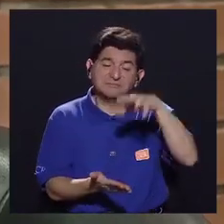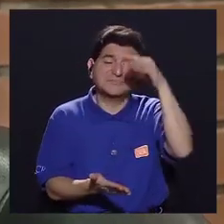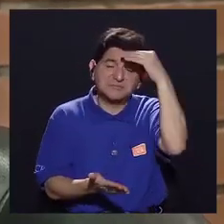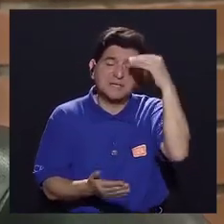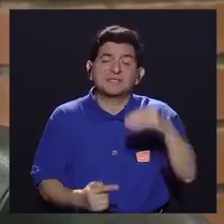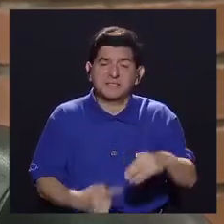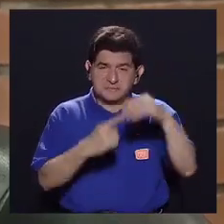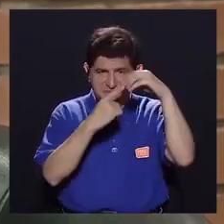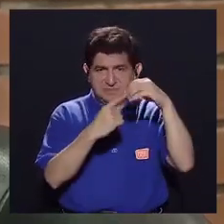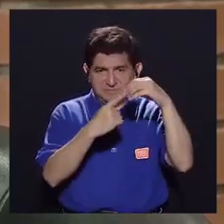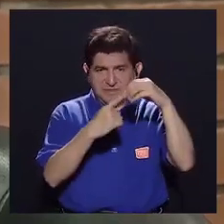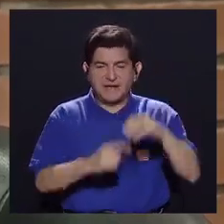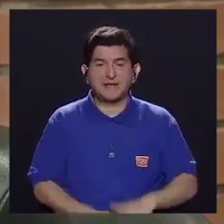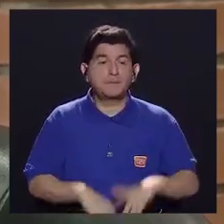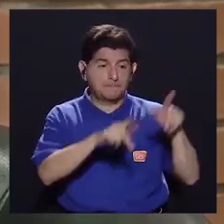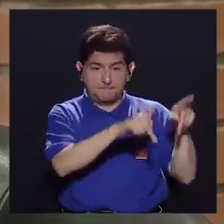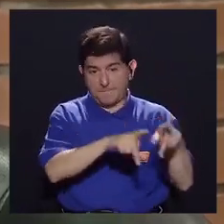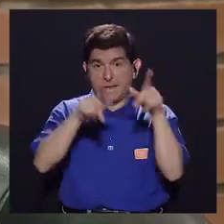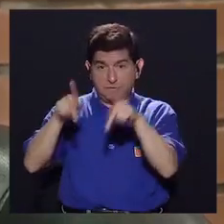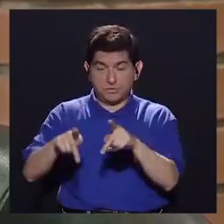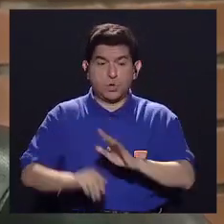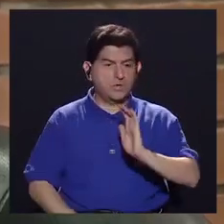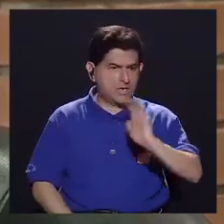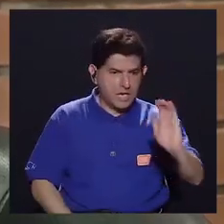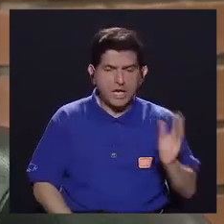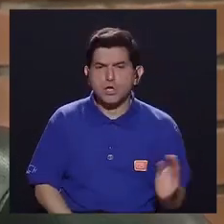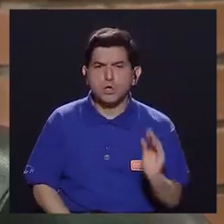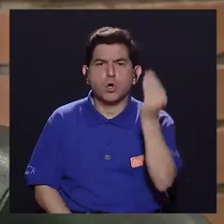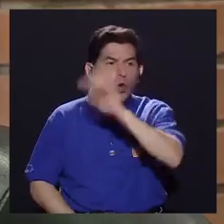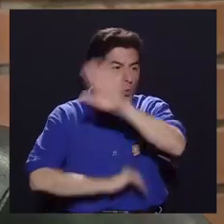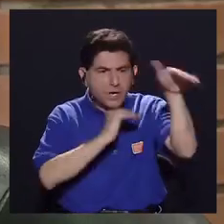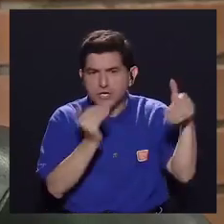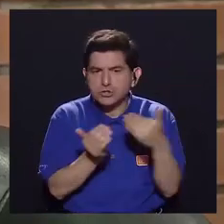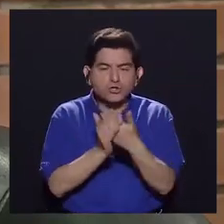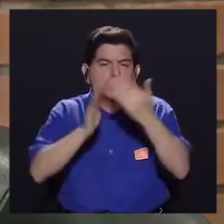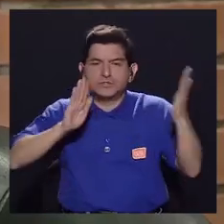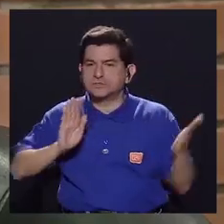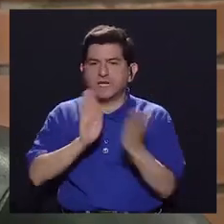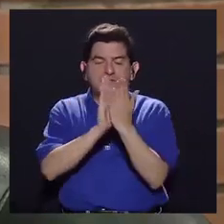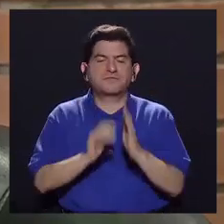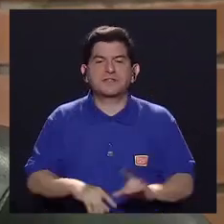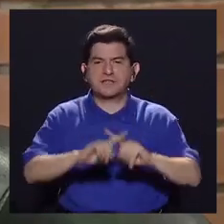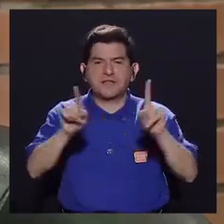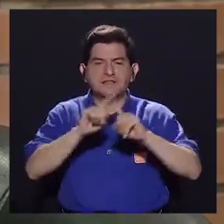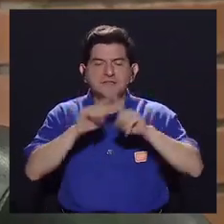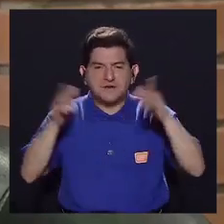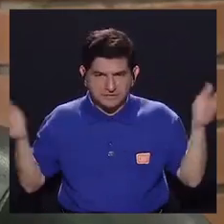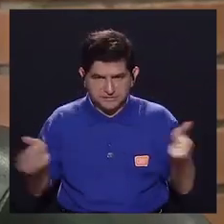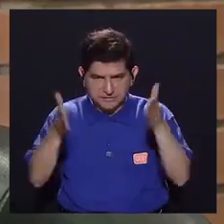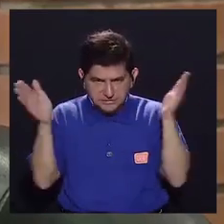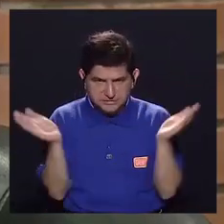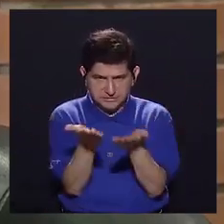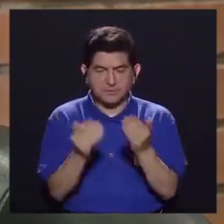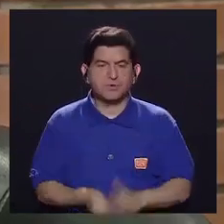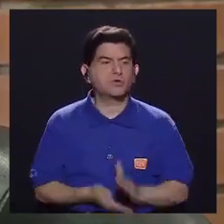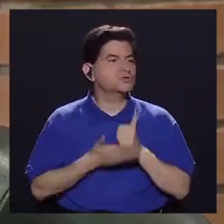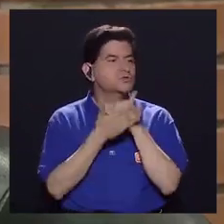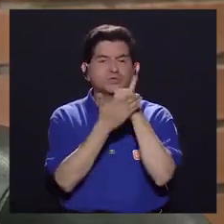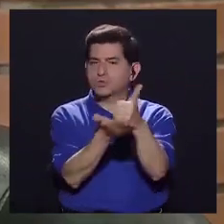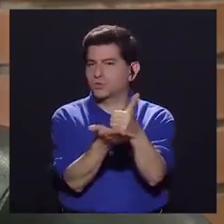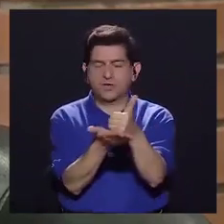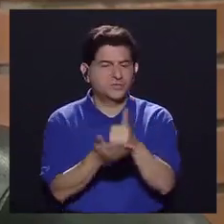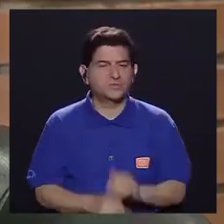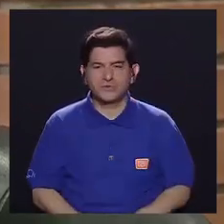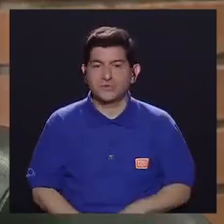aprendido principalmente porque las personas, niños, adolescentes, todos estamos expuestos a un conjunto de estímulos que no ayudan o